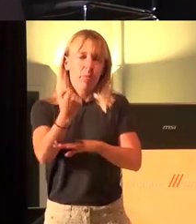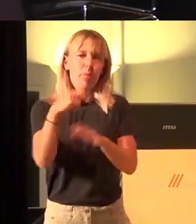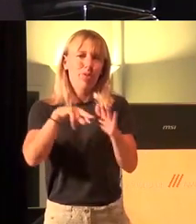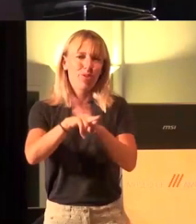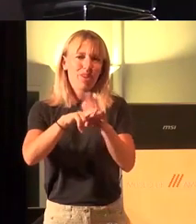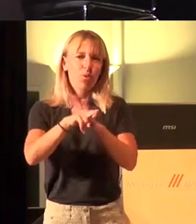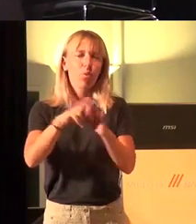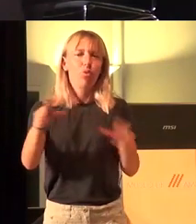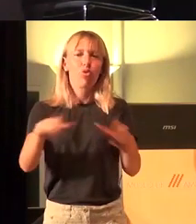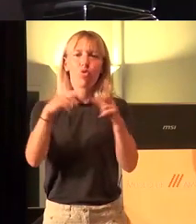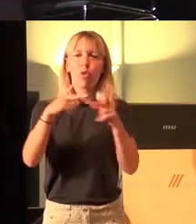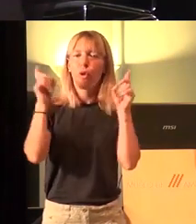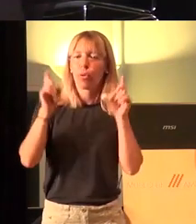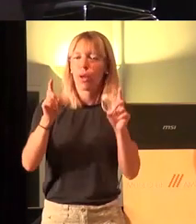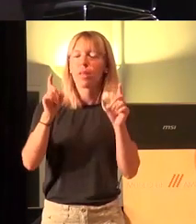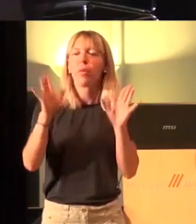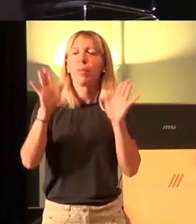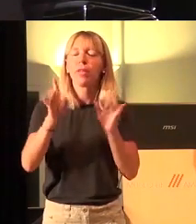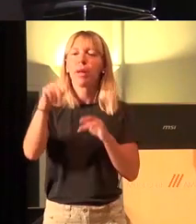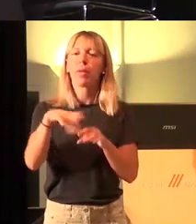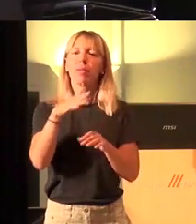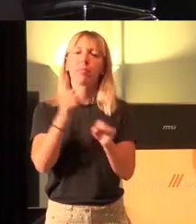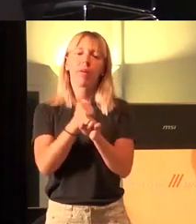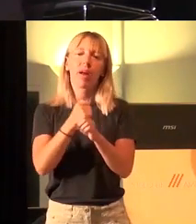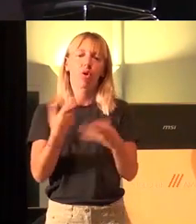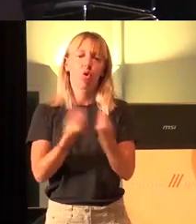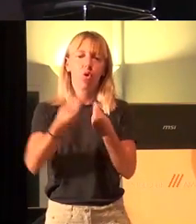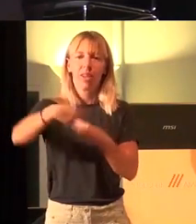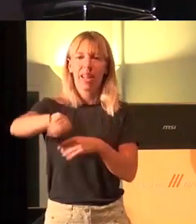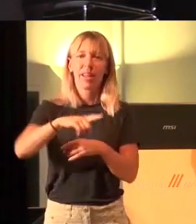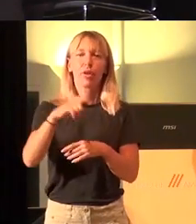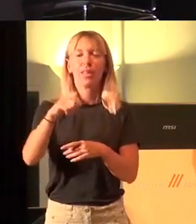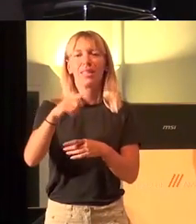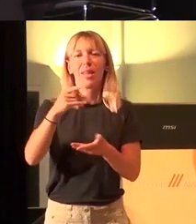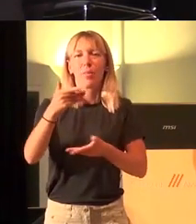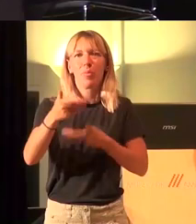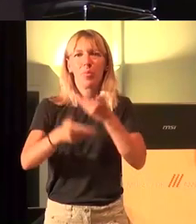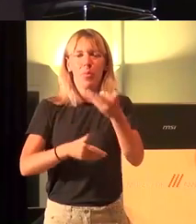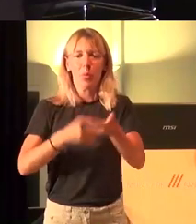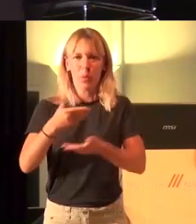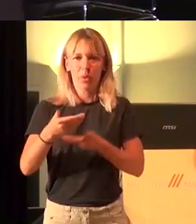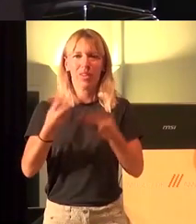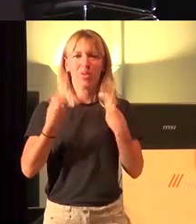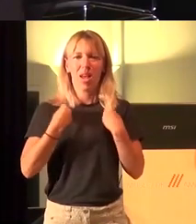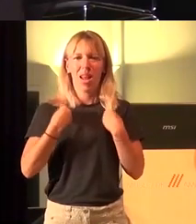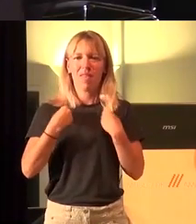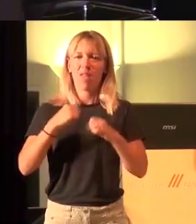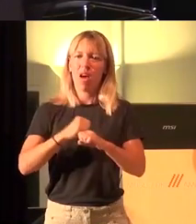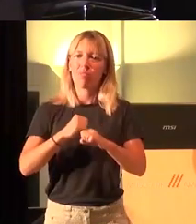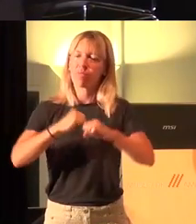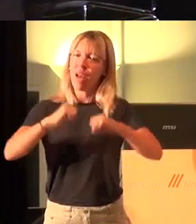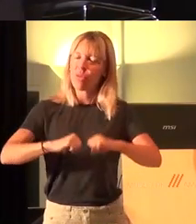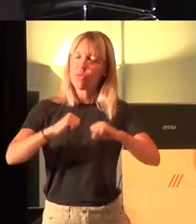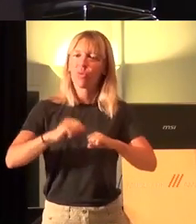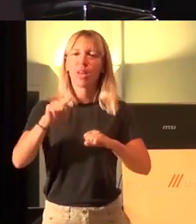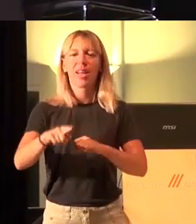recursos socioeducativos, pero también para trabajar con ellos ese proceso, ¿no?, a la vida adulta y